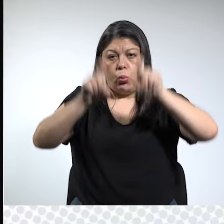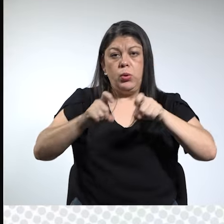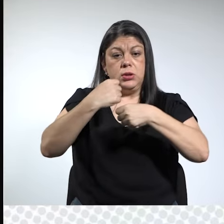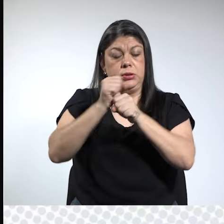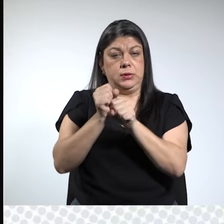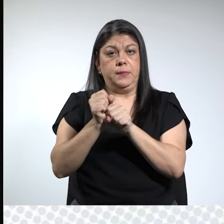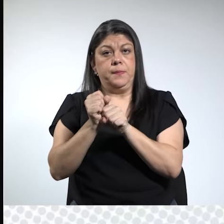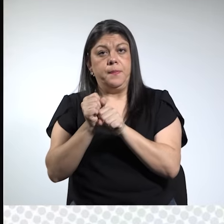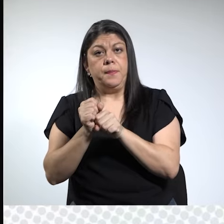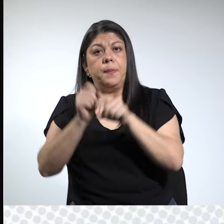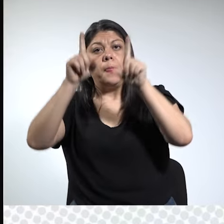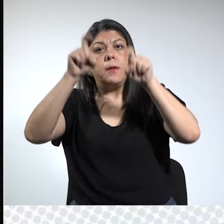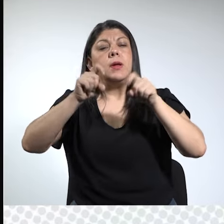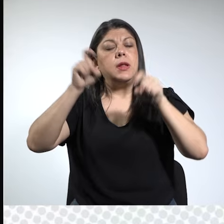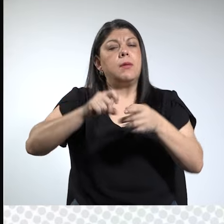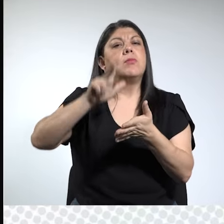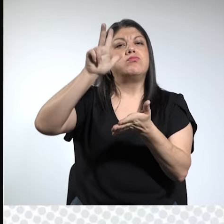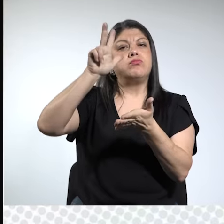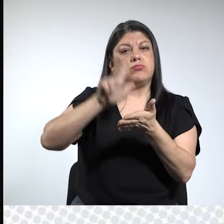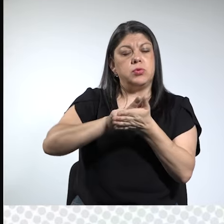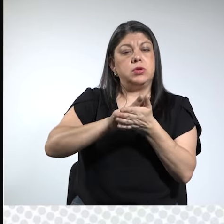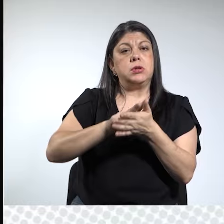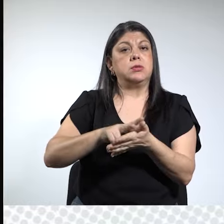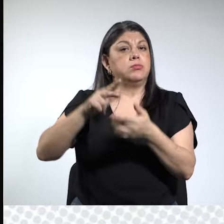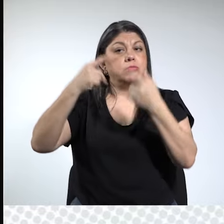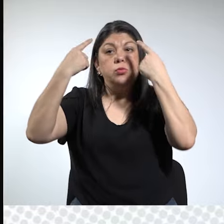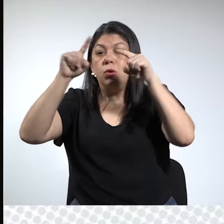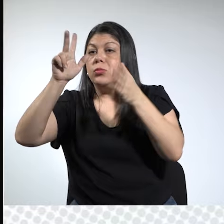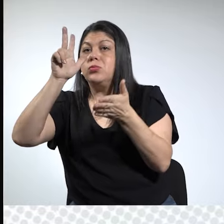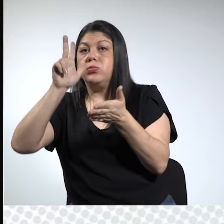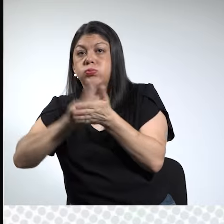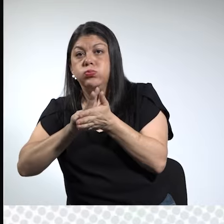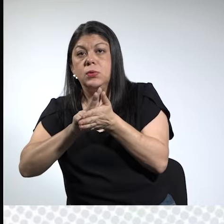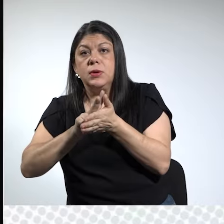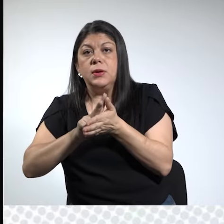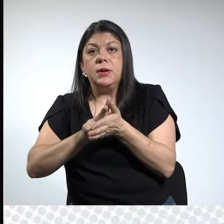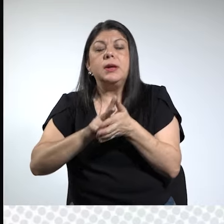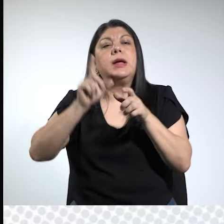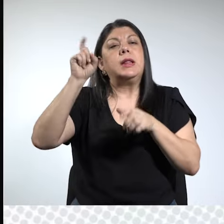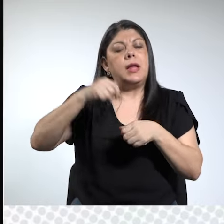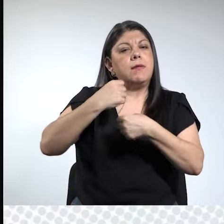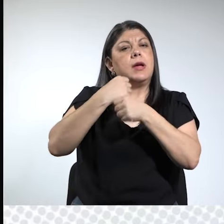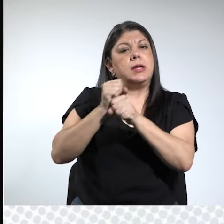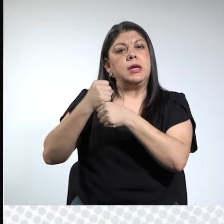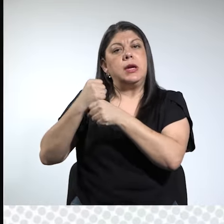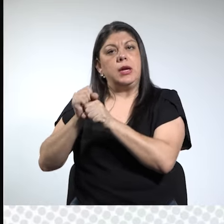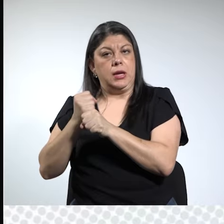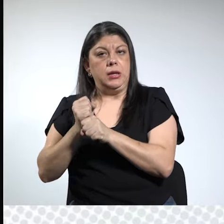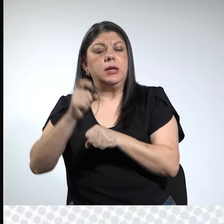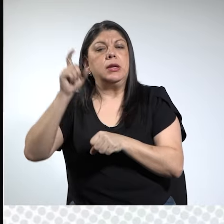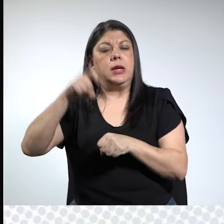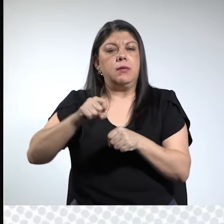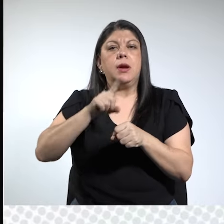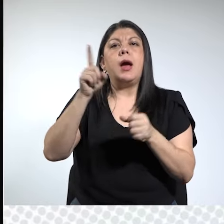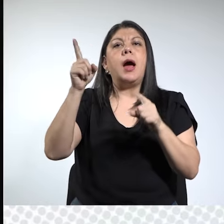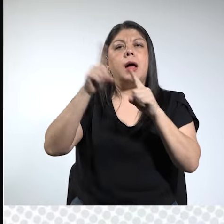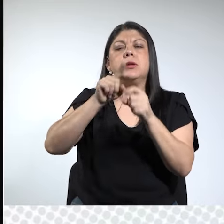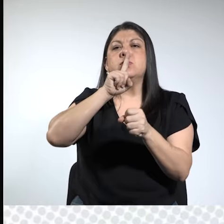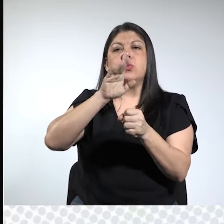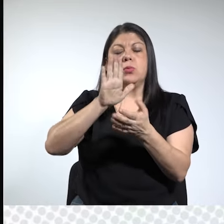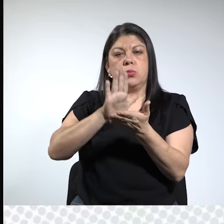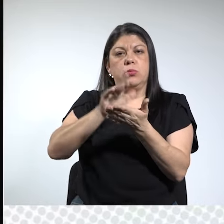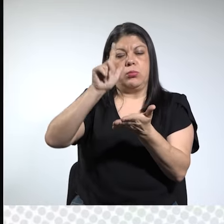Y en ese quiz uno tiene que aprobar. Y hasta que uno no pruebe, uno está en estado failing status,